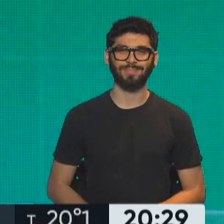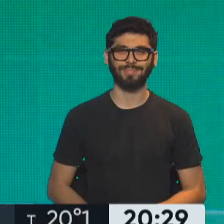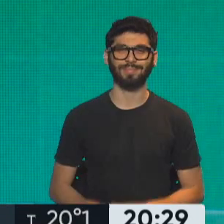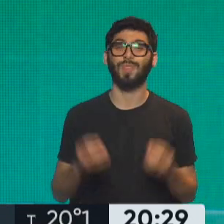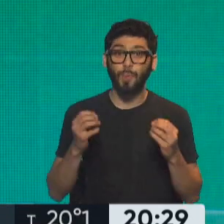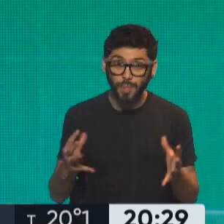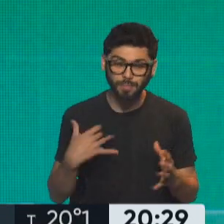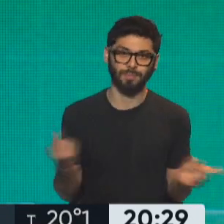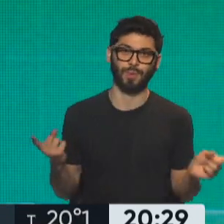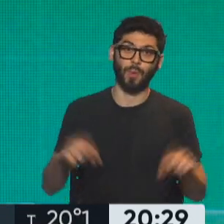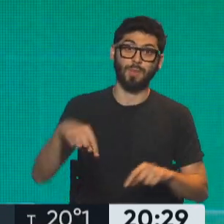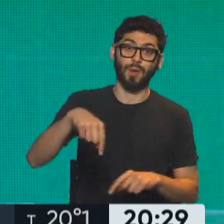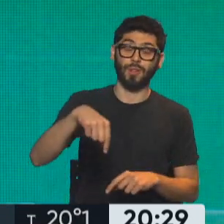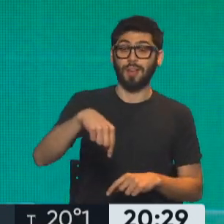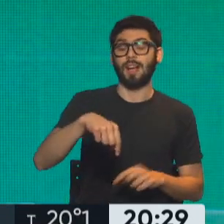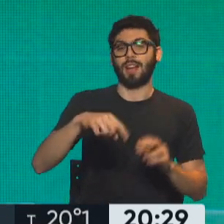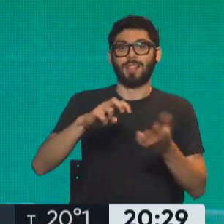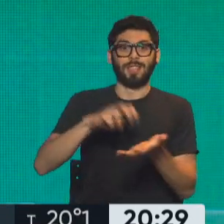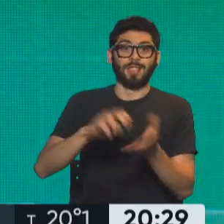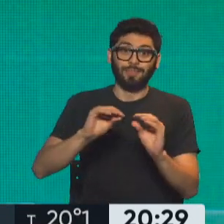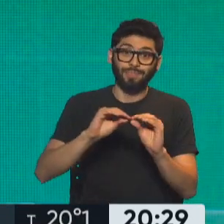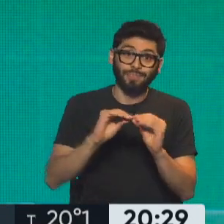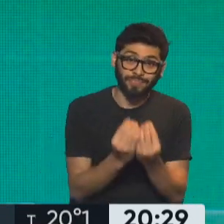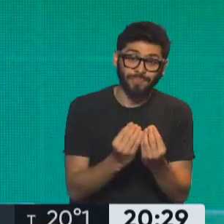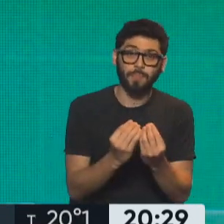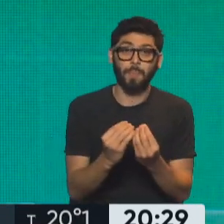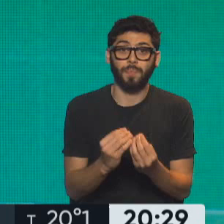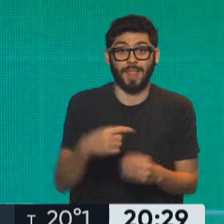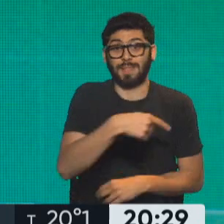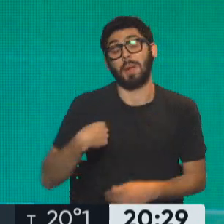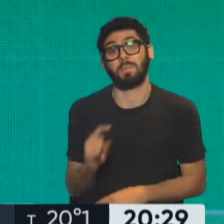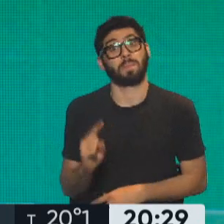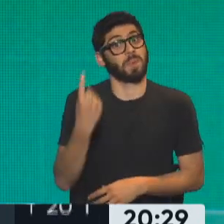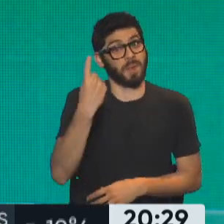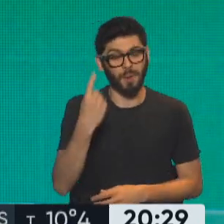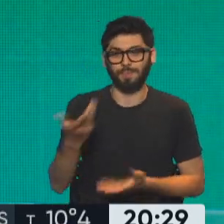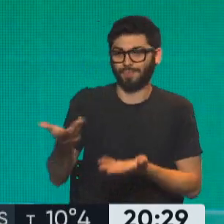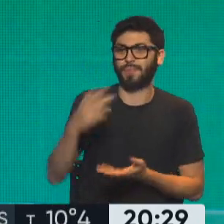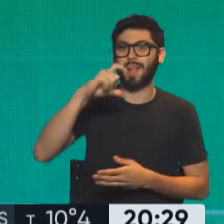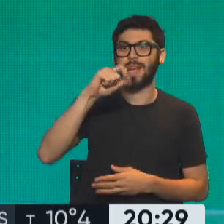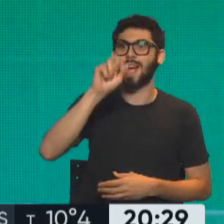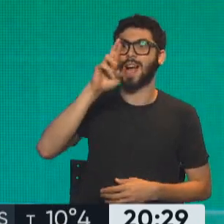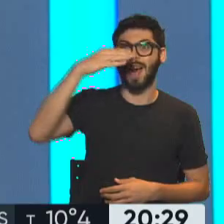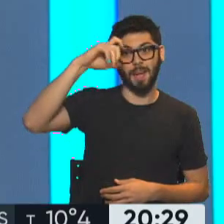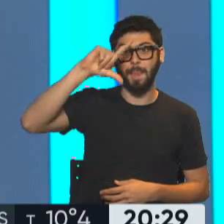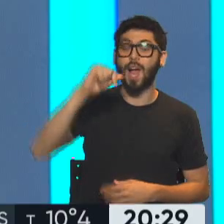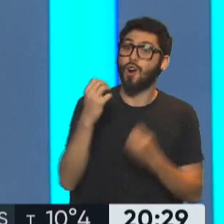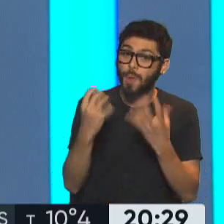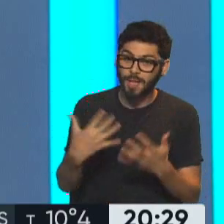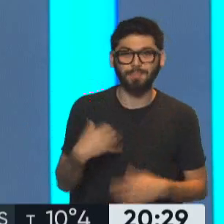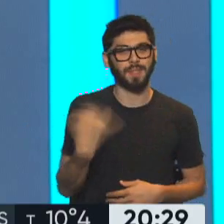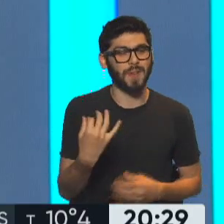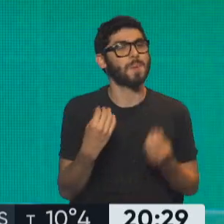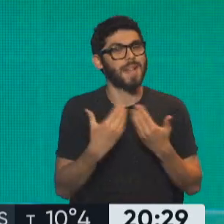¿Cómo están? Ya estamos de regreso, ¿eh? Vamos a hacer cierre de edición. El primero de la semana ya está Carmela Bárbaro en la mesa. ¿Cómo estás, Carmen? Bienvenida. Bien, muchas gracias.